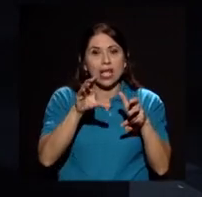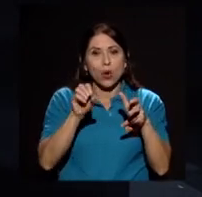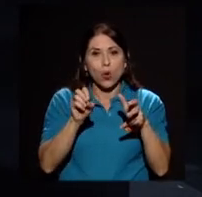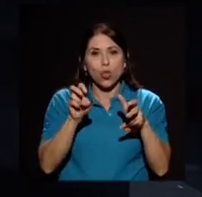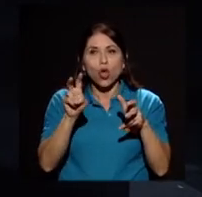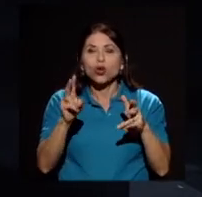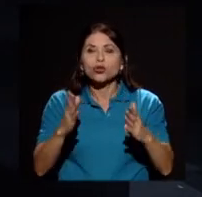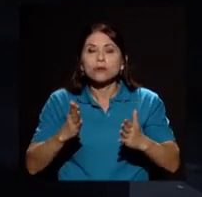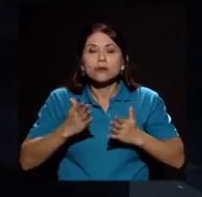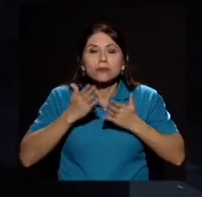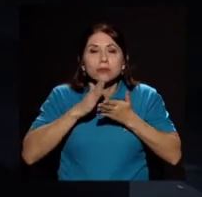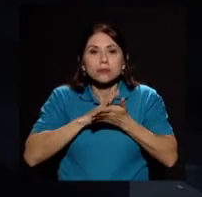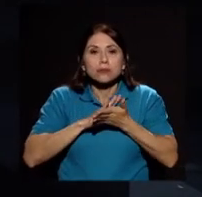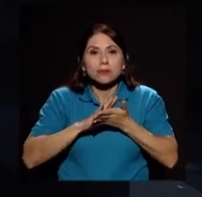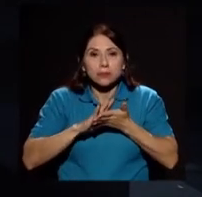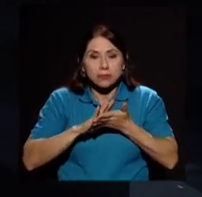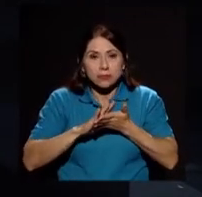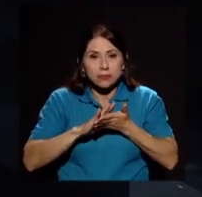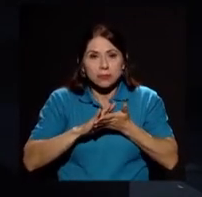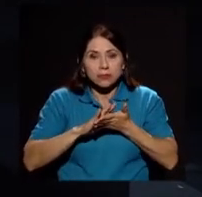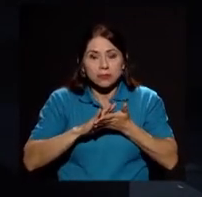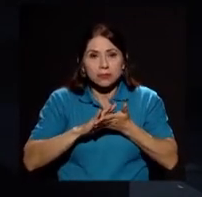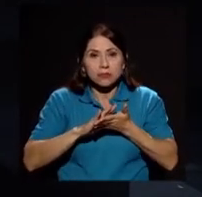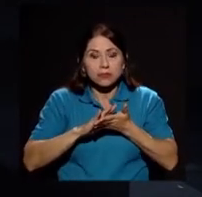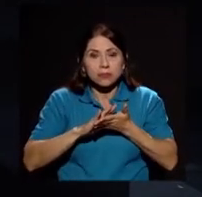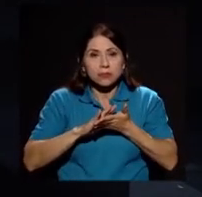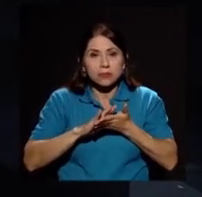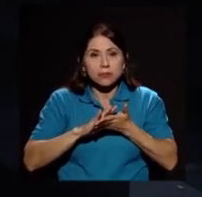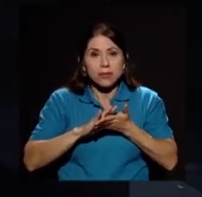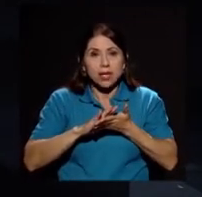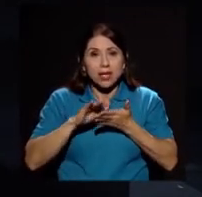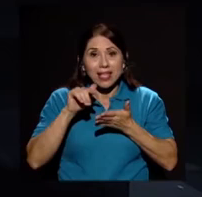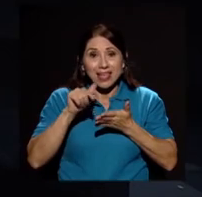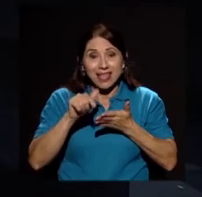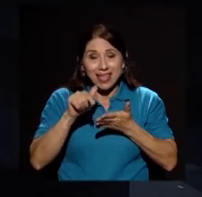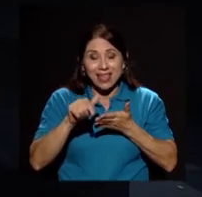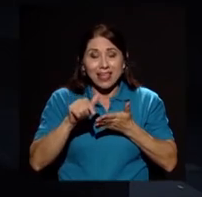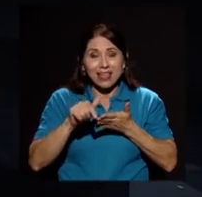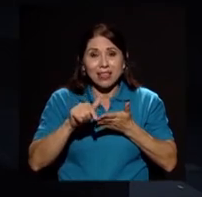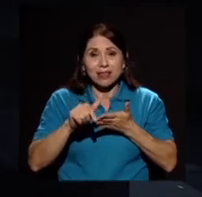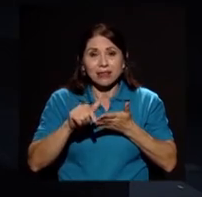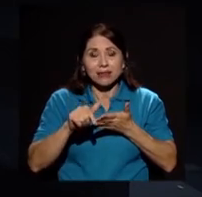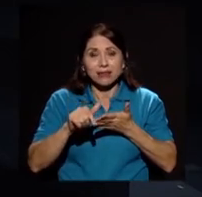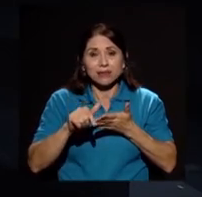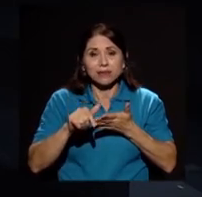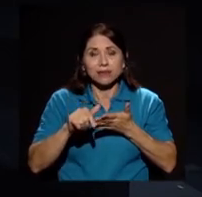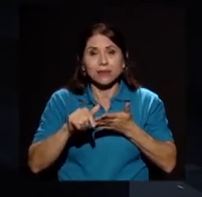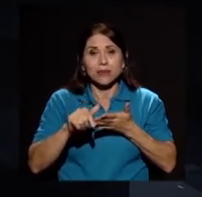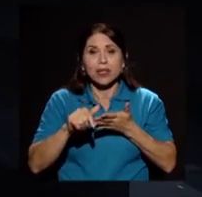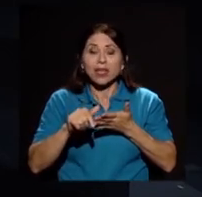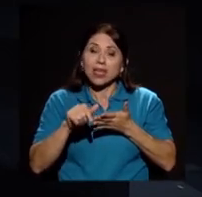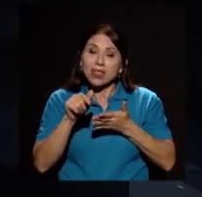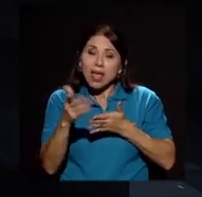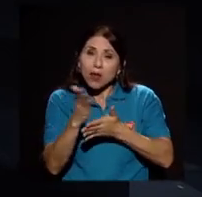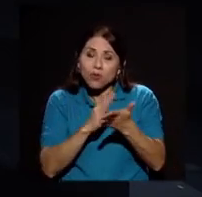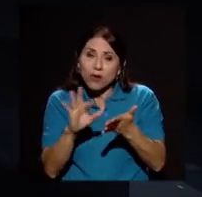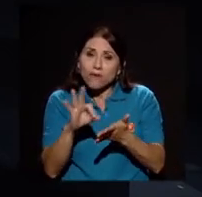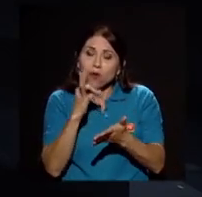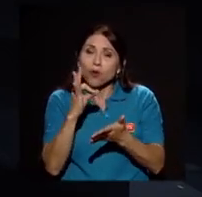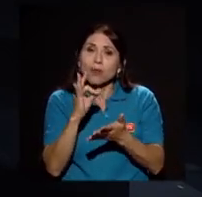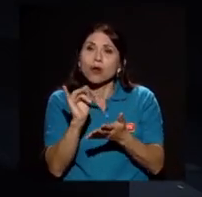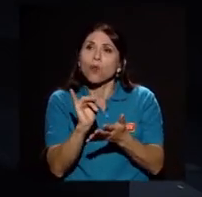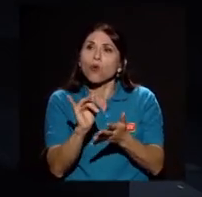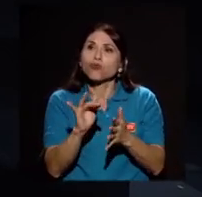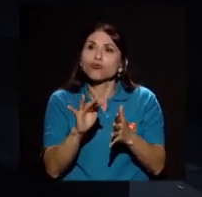que de alguna manera se emitía en el primer mundo y compensar porque vivimos un